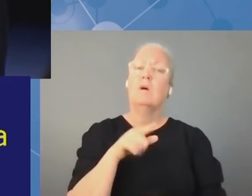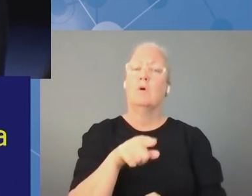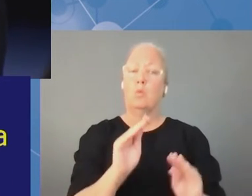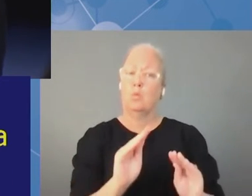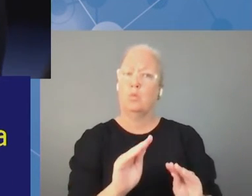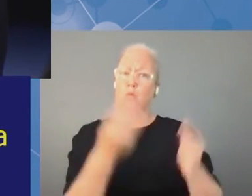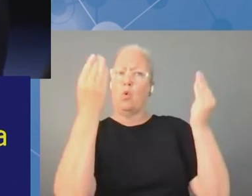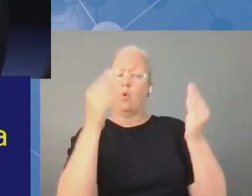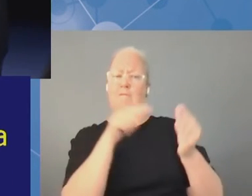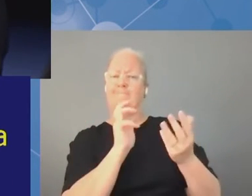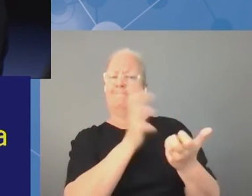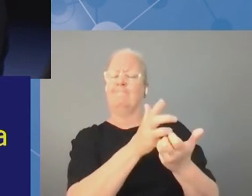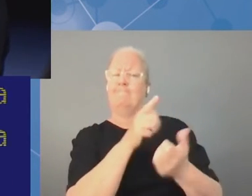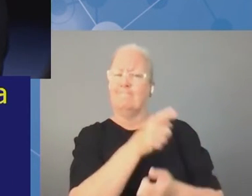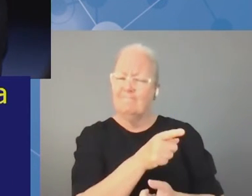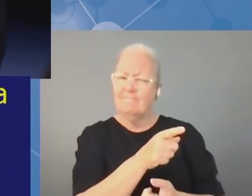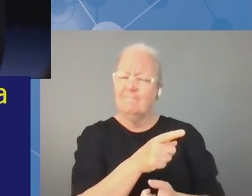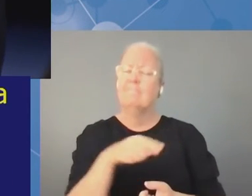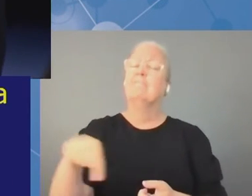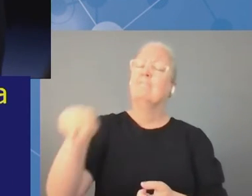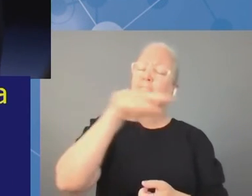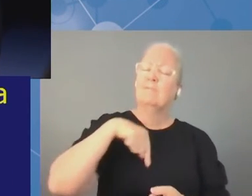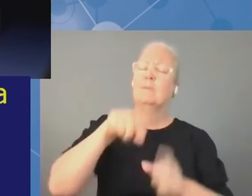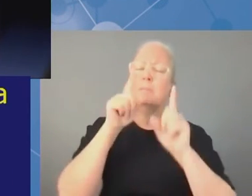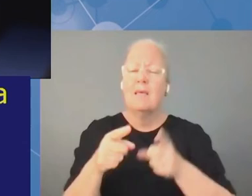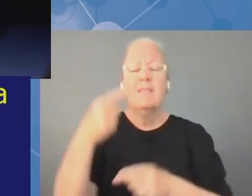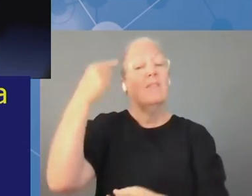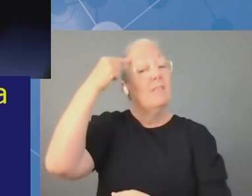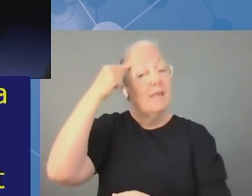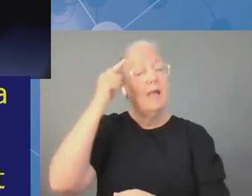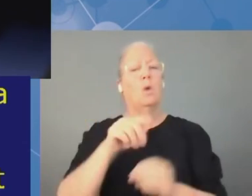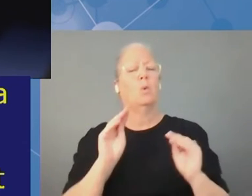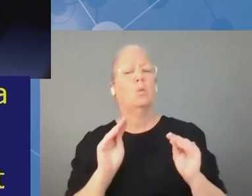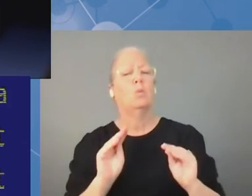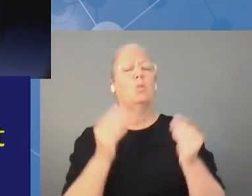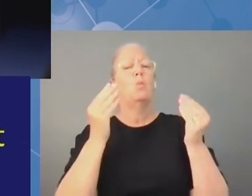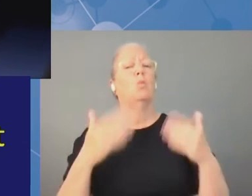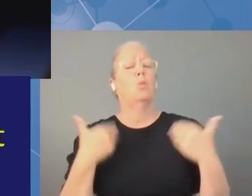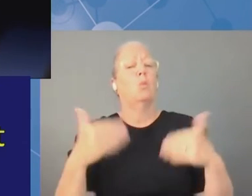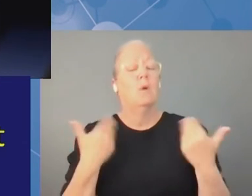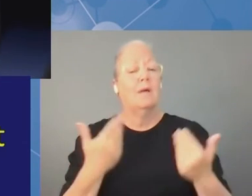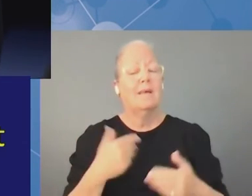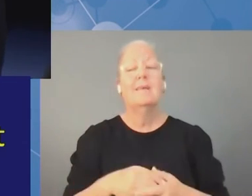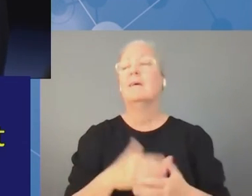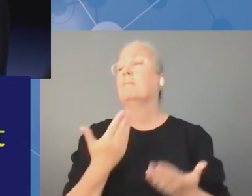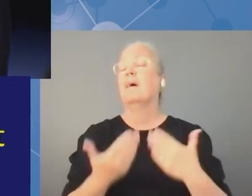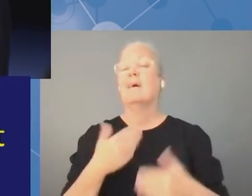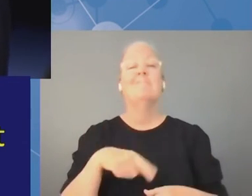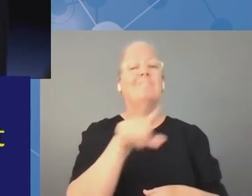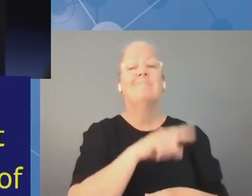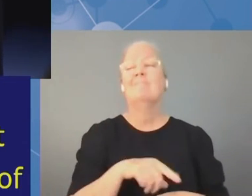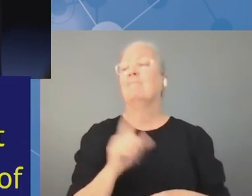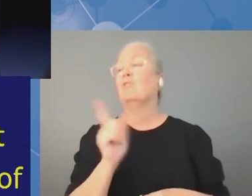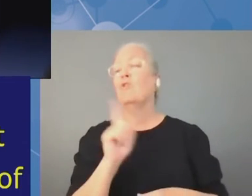que sufren porque no tienen acceso a la educación, al agua, ni siquiera a la seguridad alimentaria.